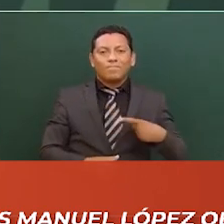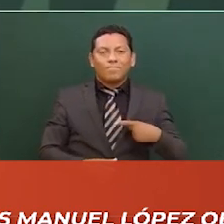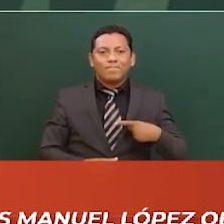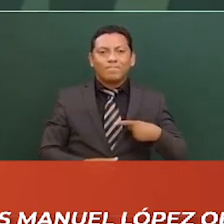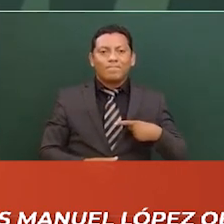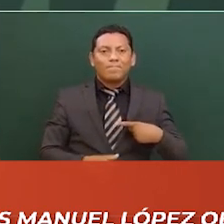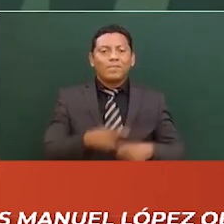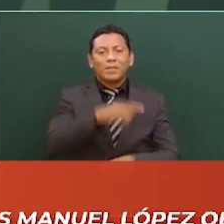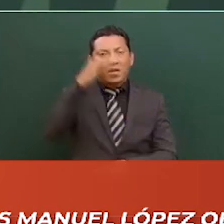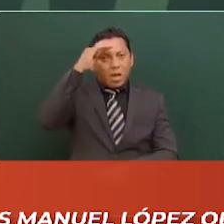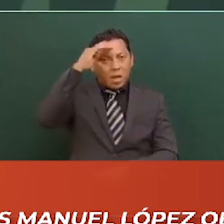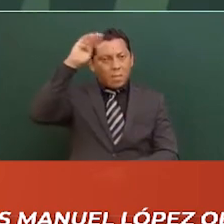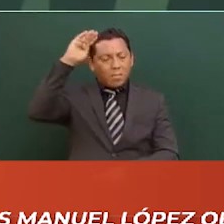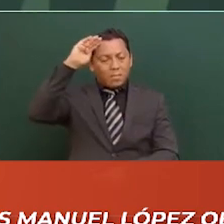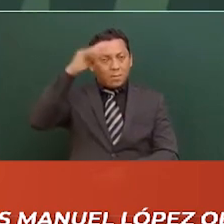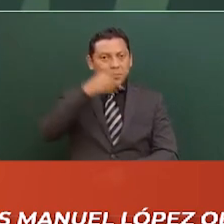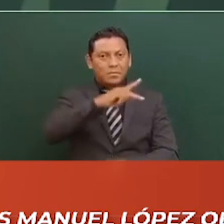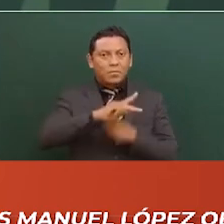a Cuba,